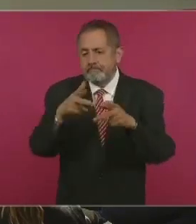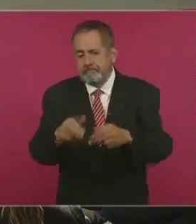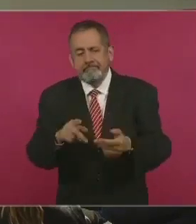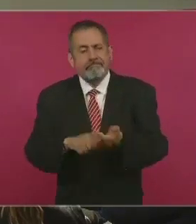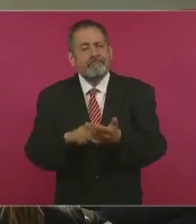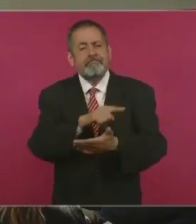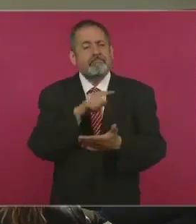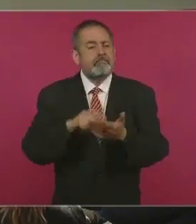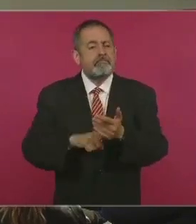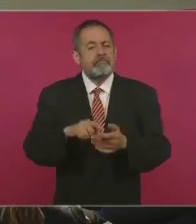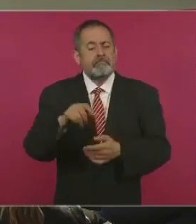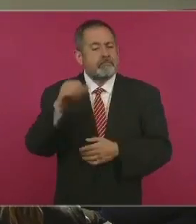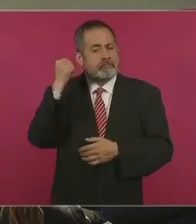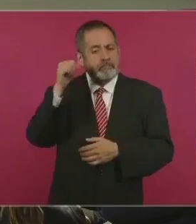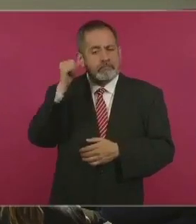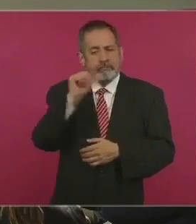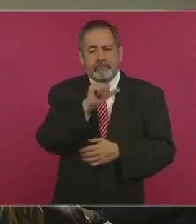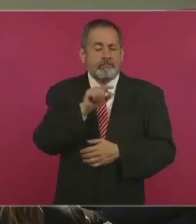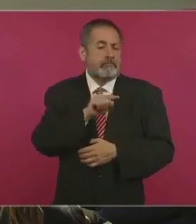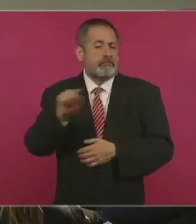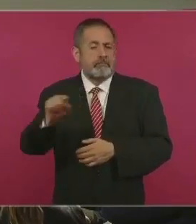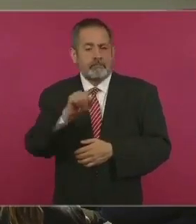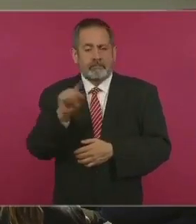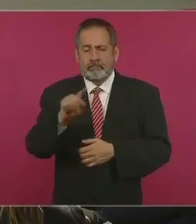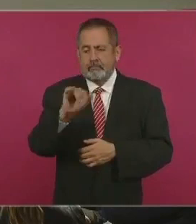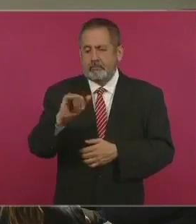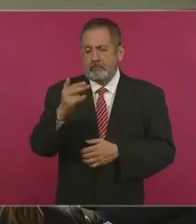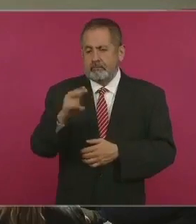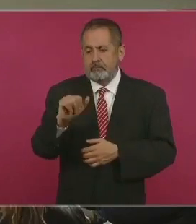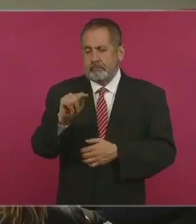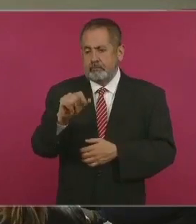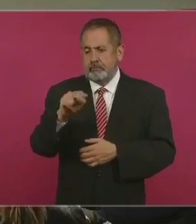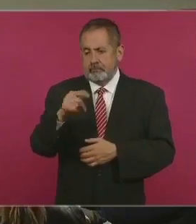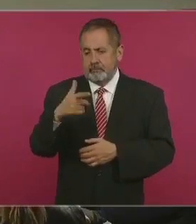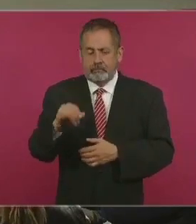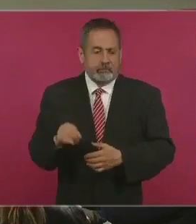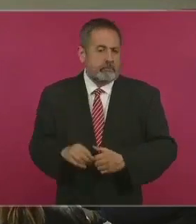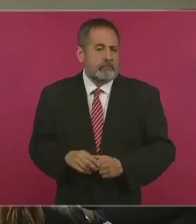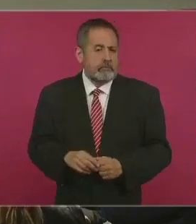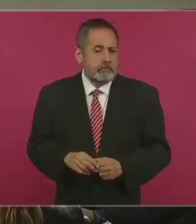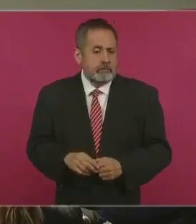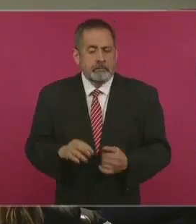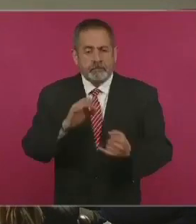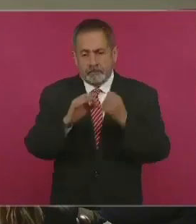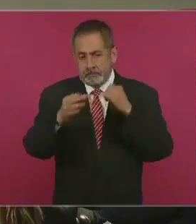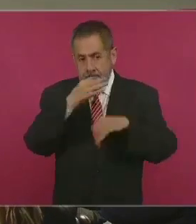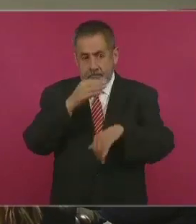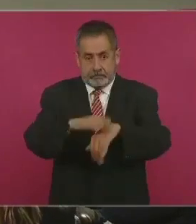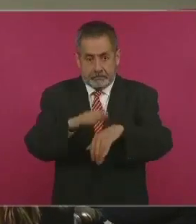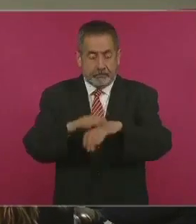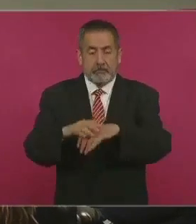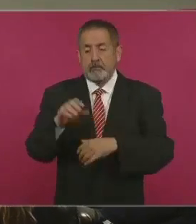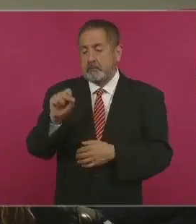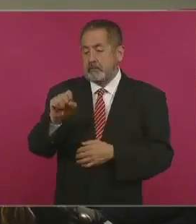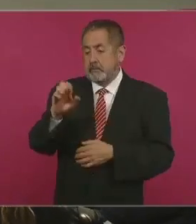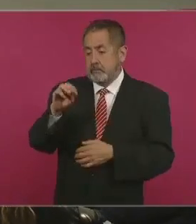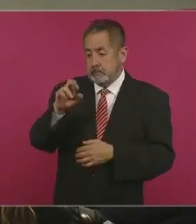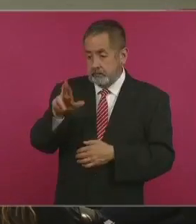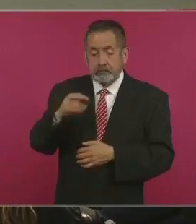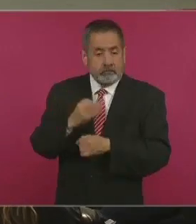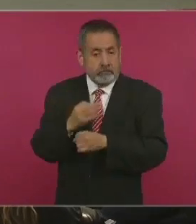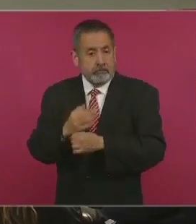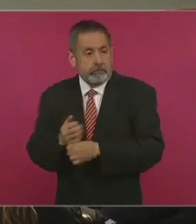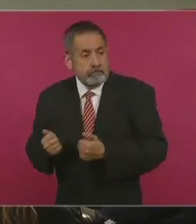200 Acapulco-Zihuatanejo. Por último, informo que la Secretaría de Marina reparte